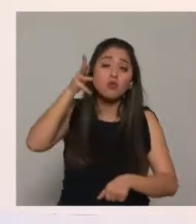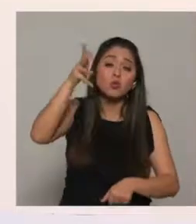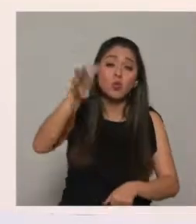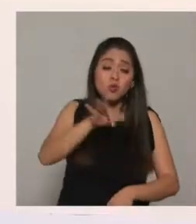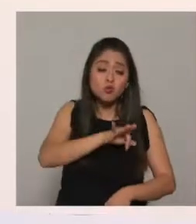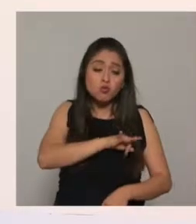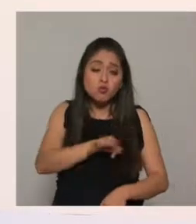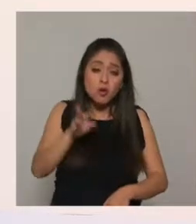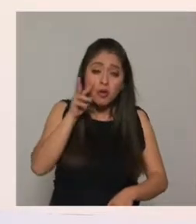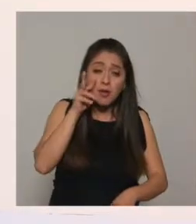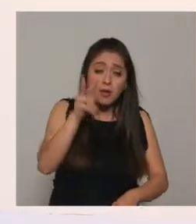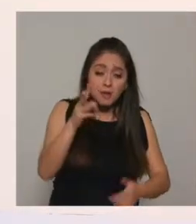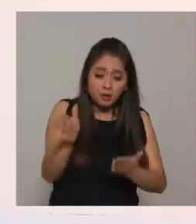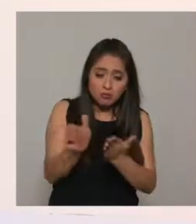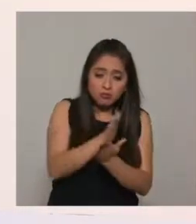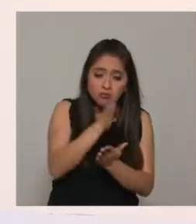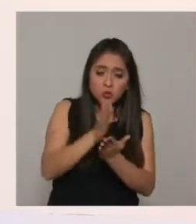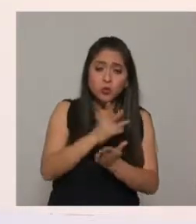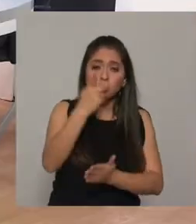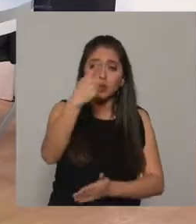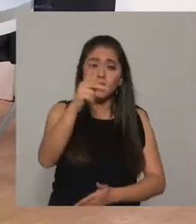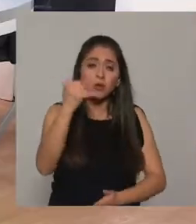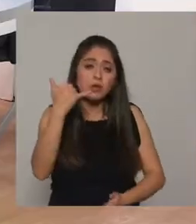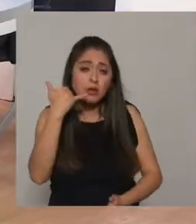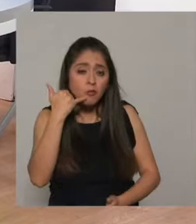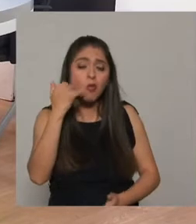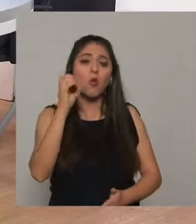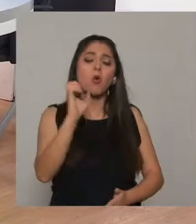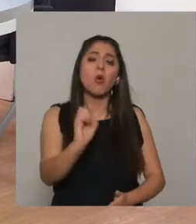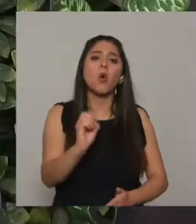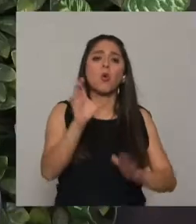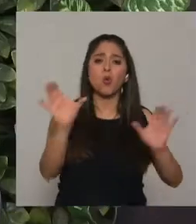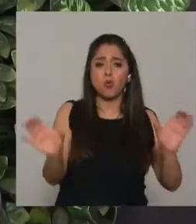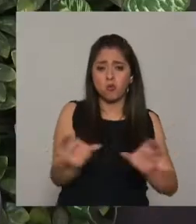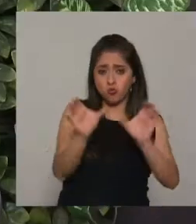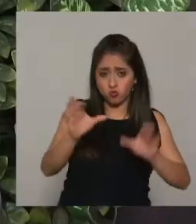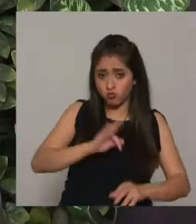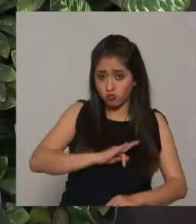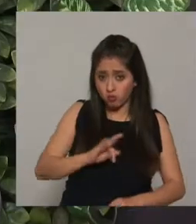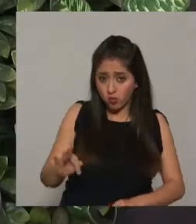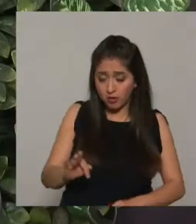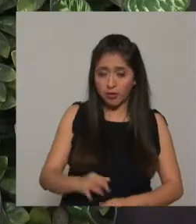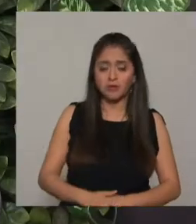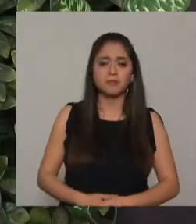oficiales, pues desde el celular o desde la computadora. Pues yo creo que es el objetivo del